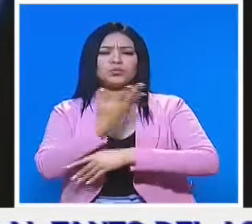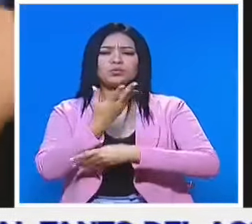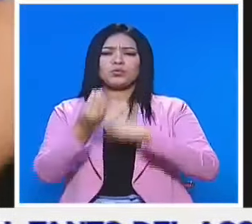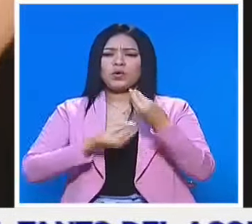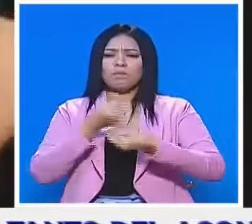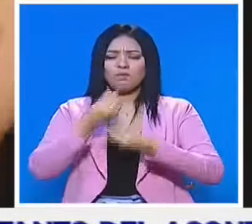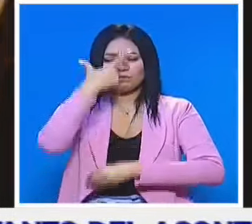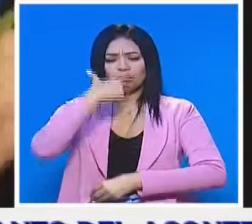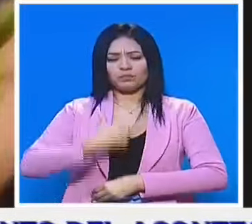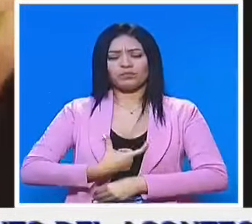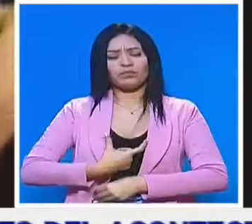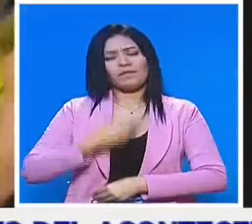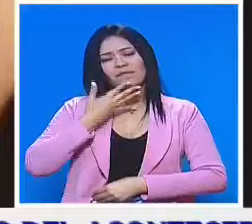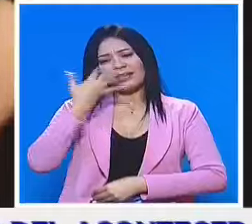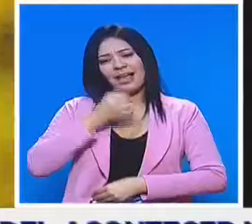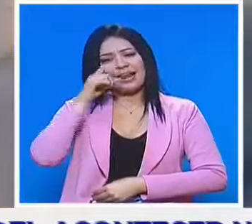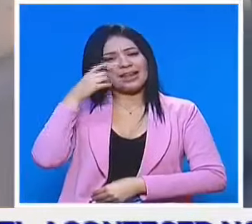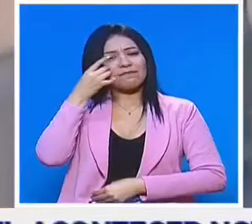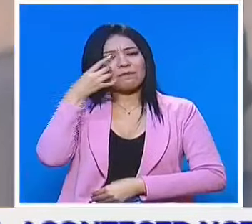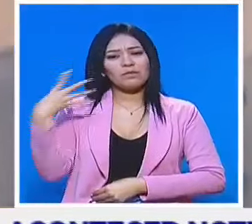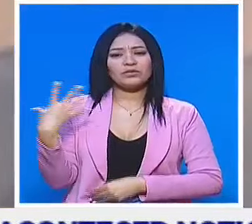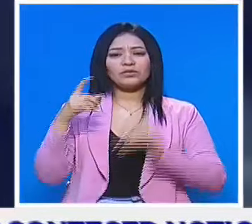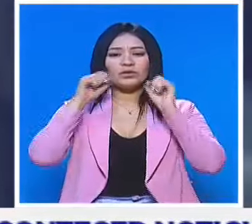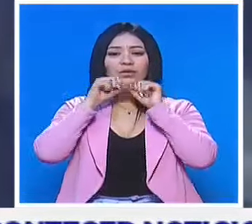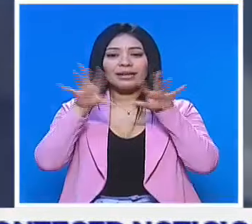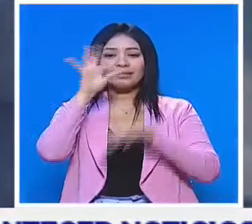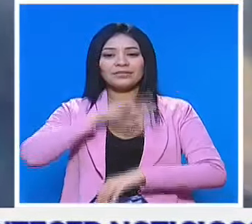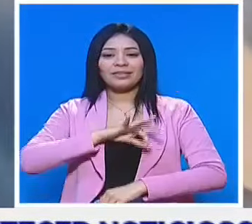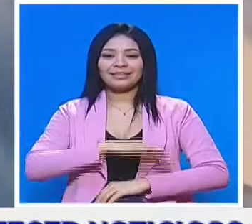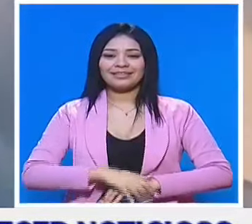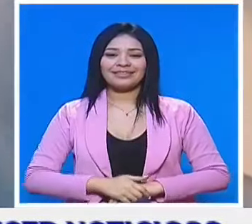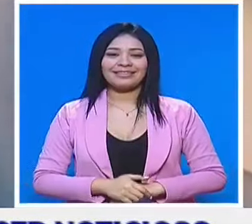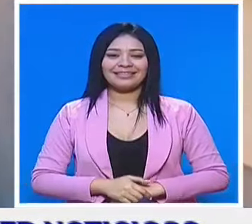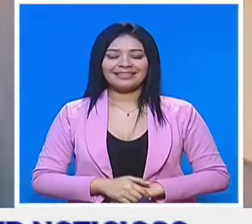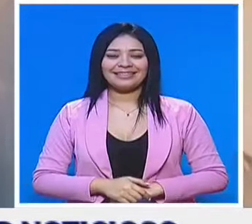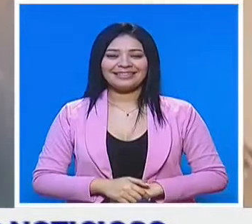en una verdadera estrella de las redes sociales.